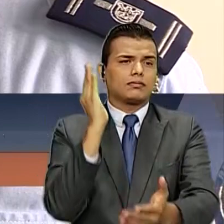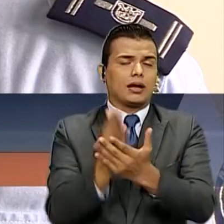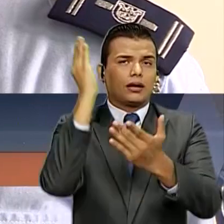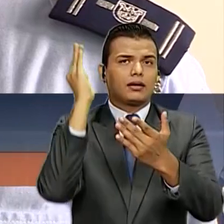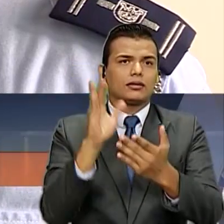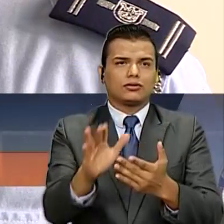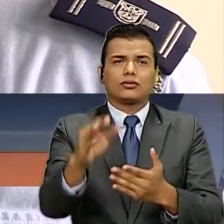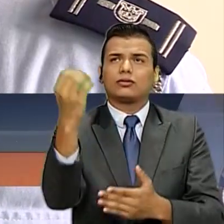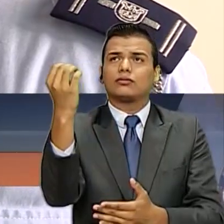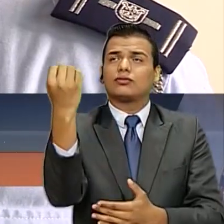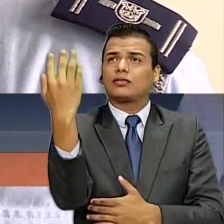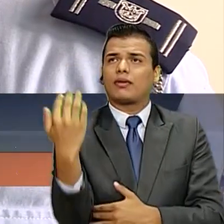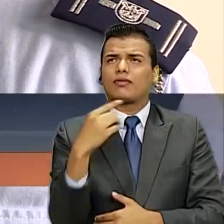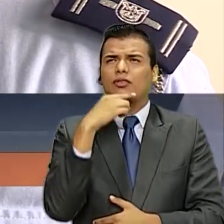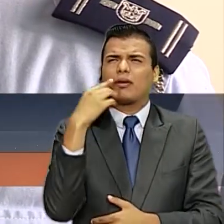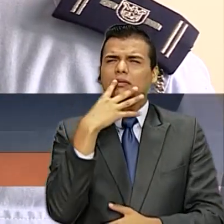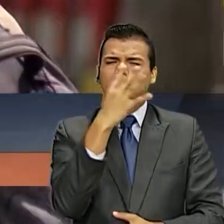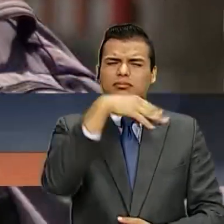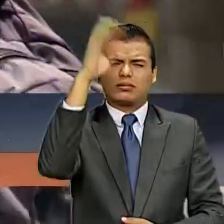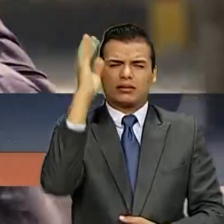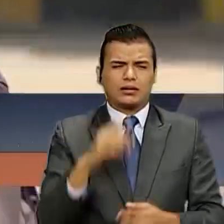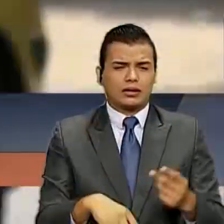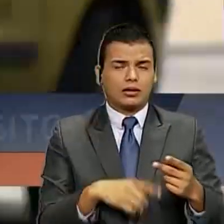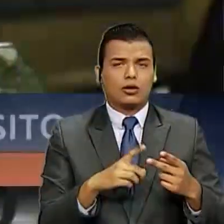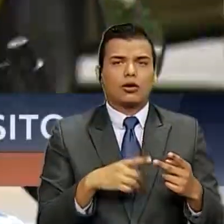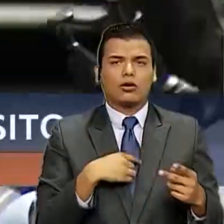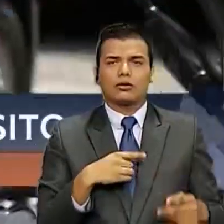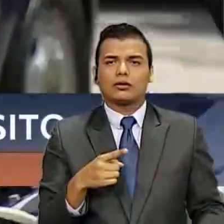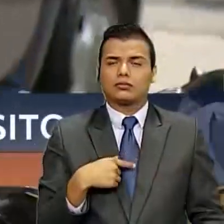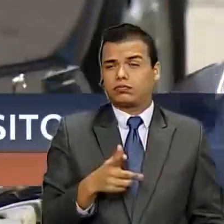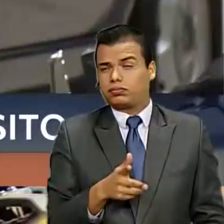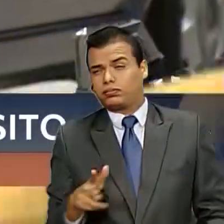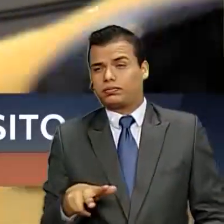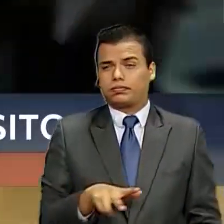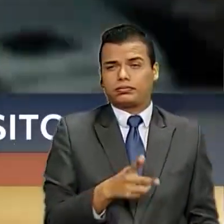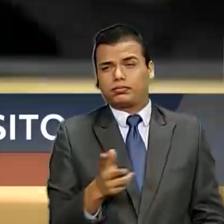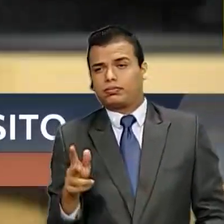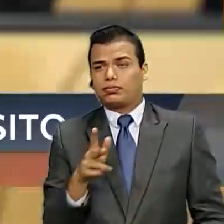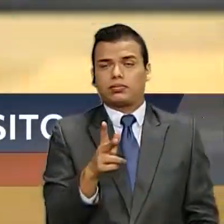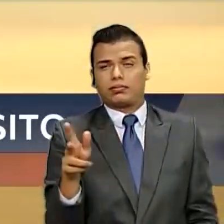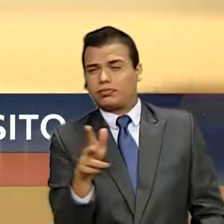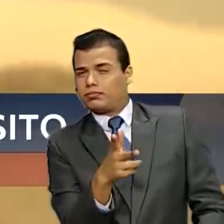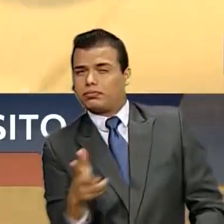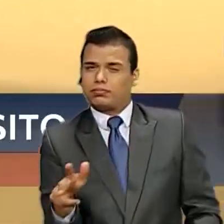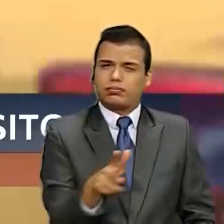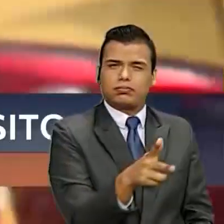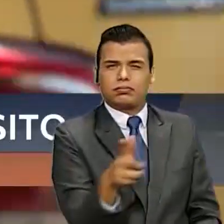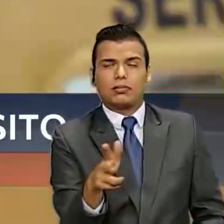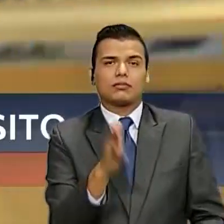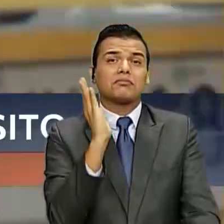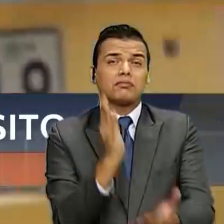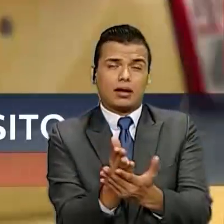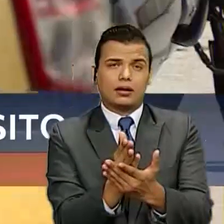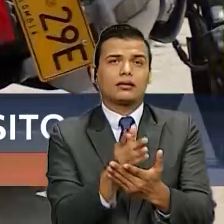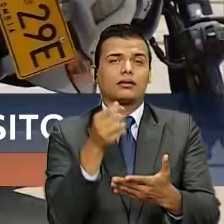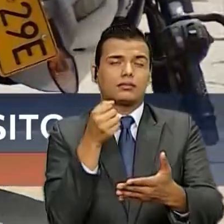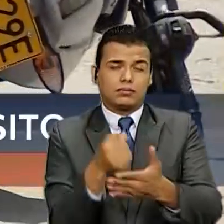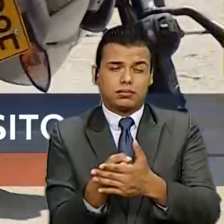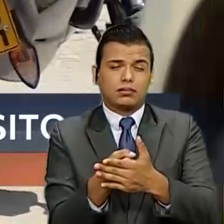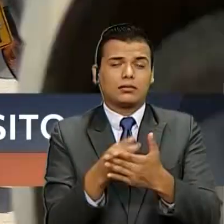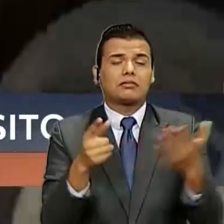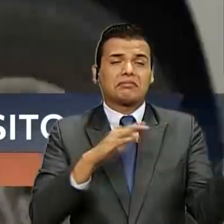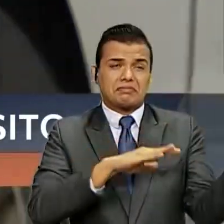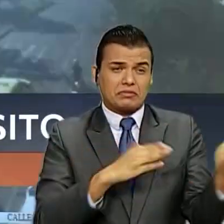el semáforo en rojo, transitar en zigzag es una de las más recurridas en